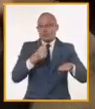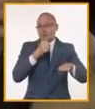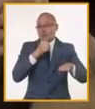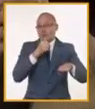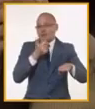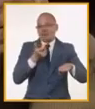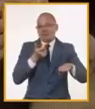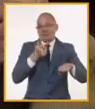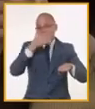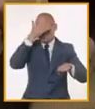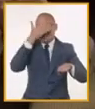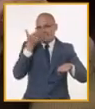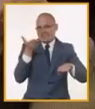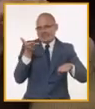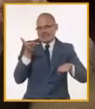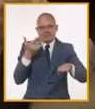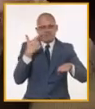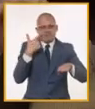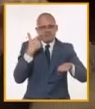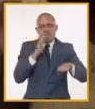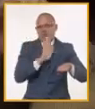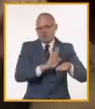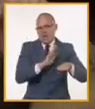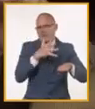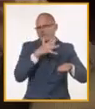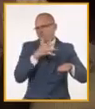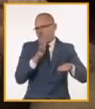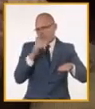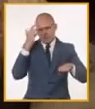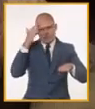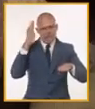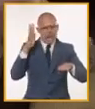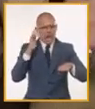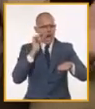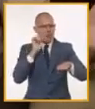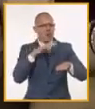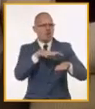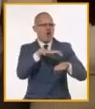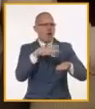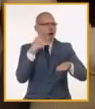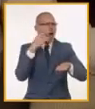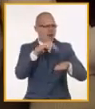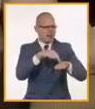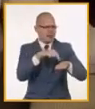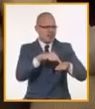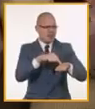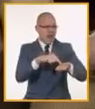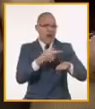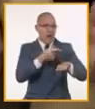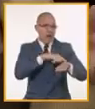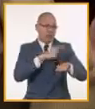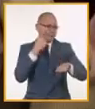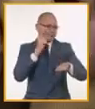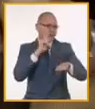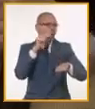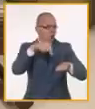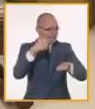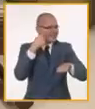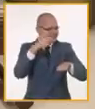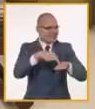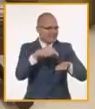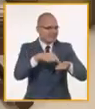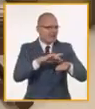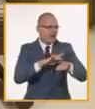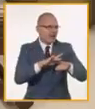puede. Pero ya que tengo más o menos la ubicación, porque el primer día la primera vez que lo